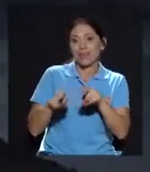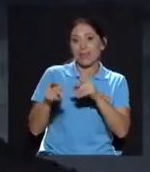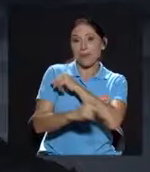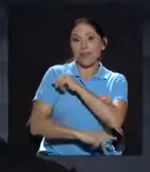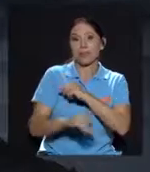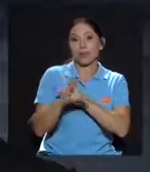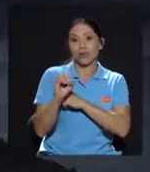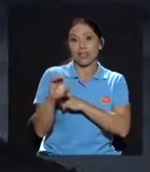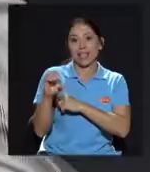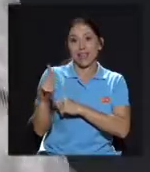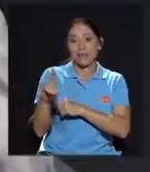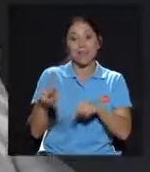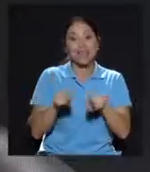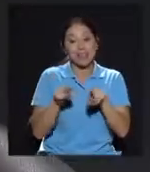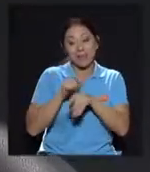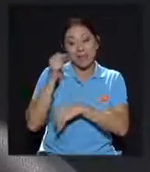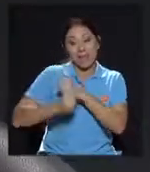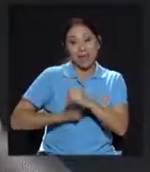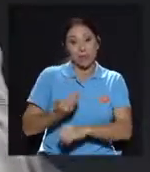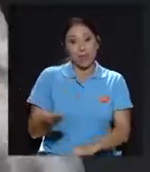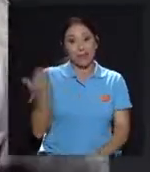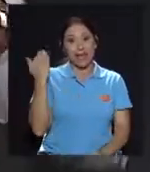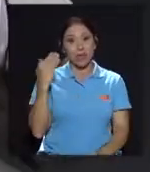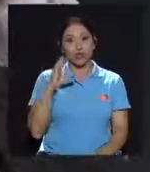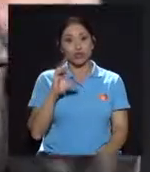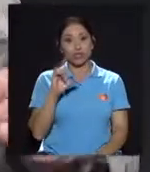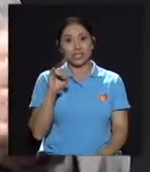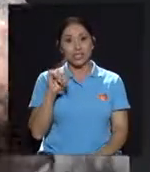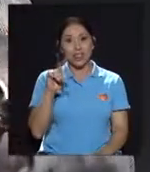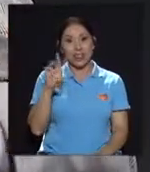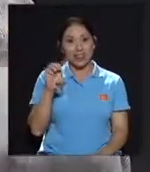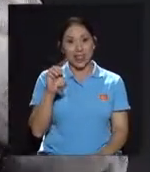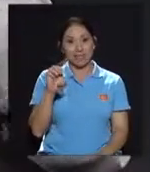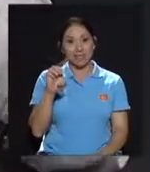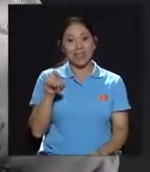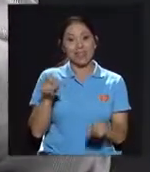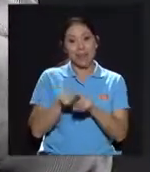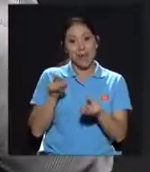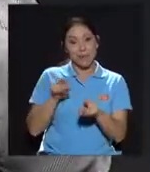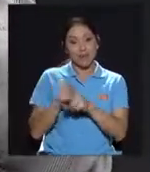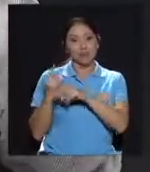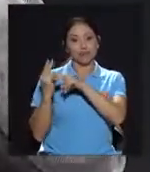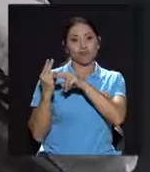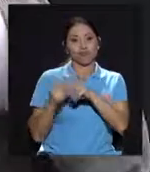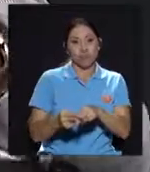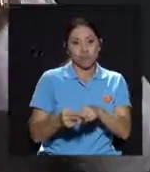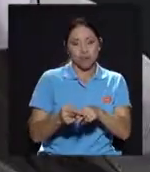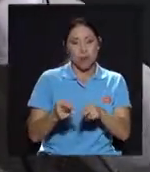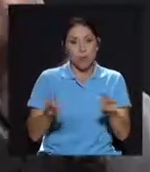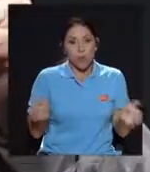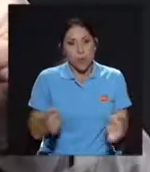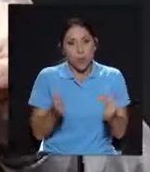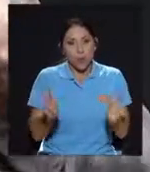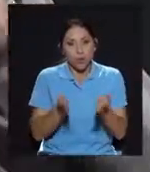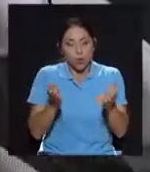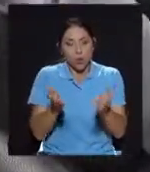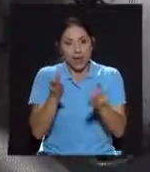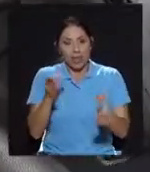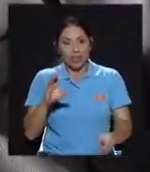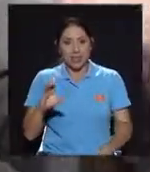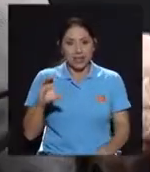se logró que escinde fuera también designada por el mismo centro como la promotora de inversiones